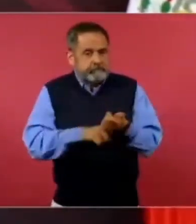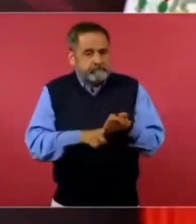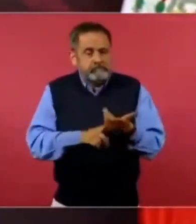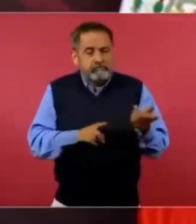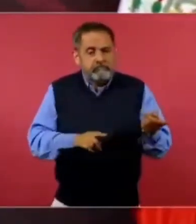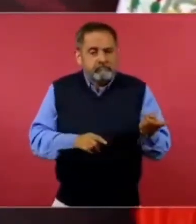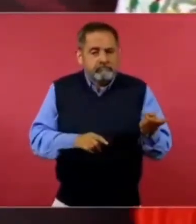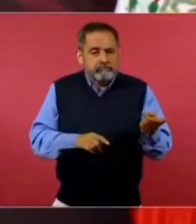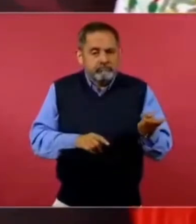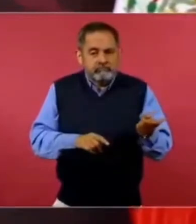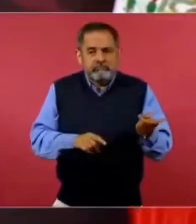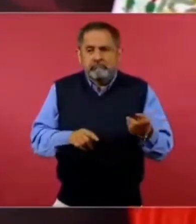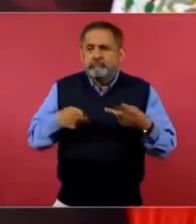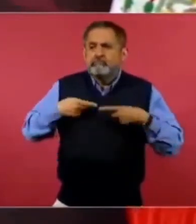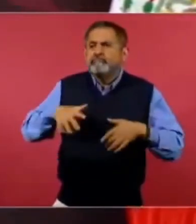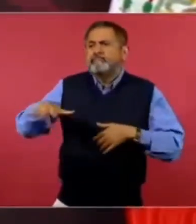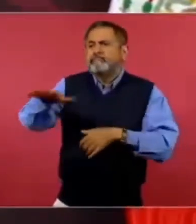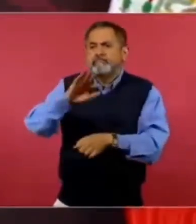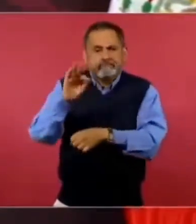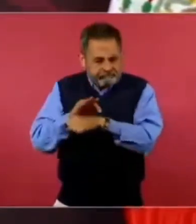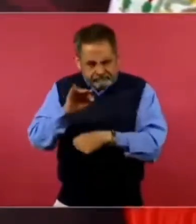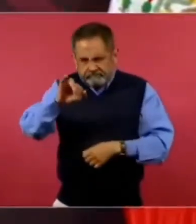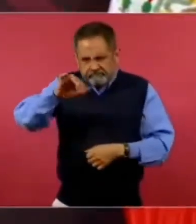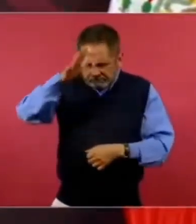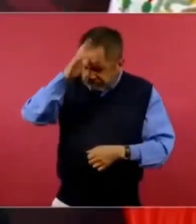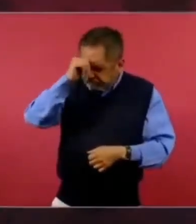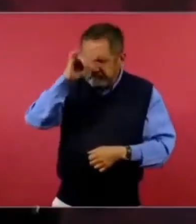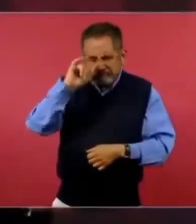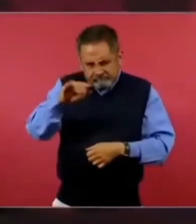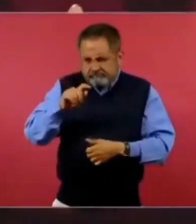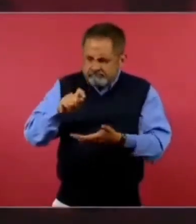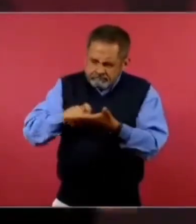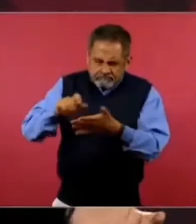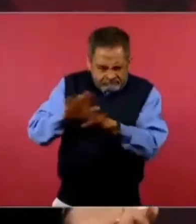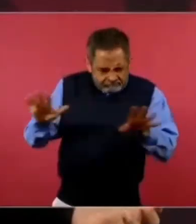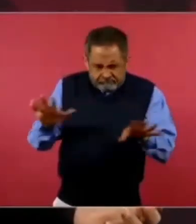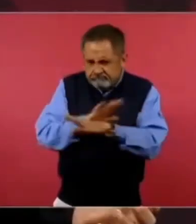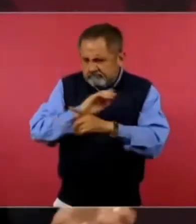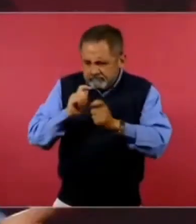favor de esa reforma. ¿Cómo ir en contra